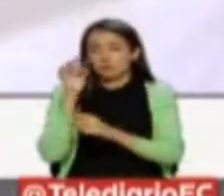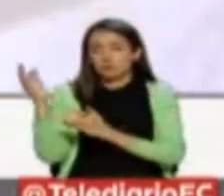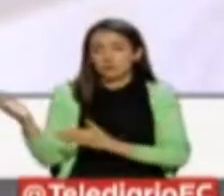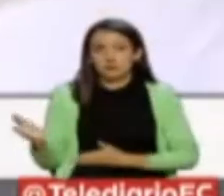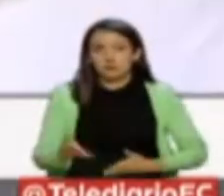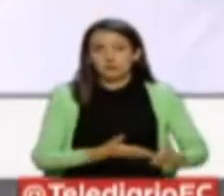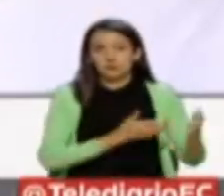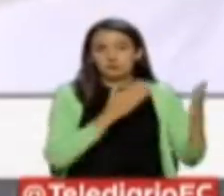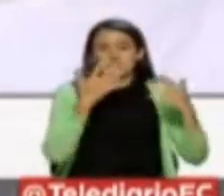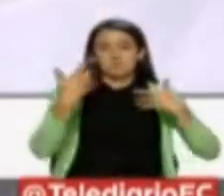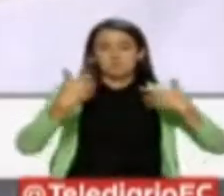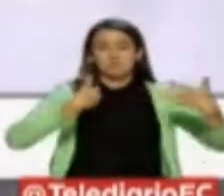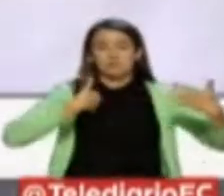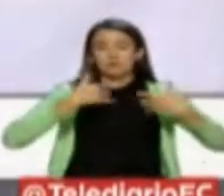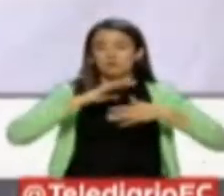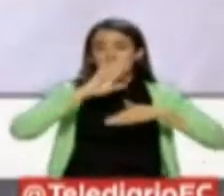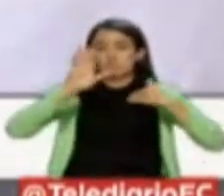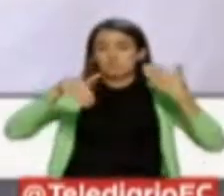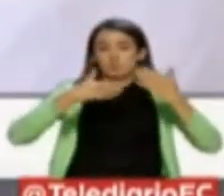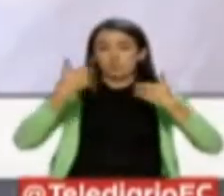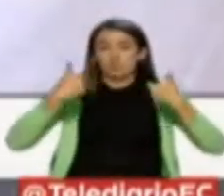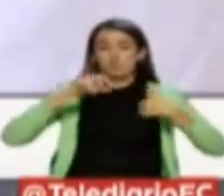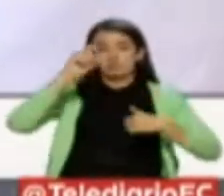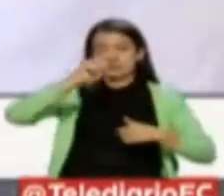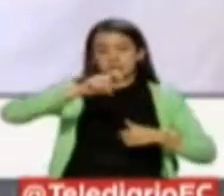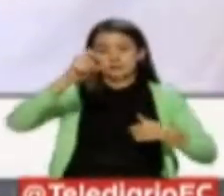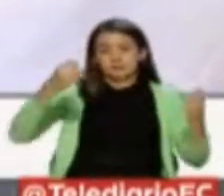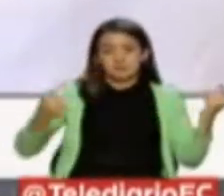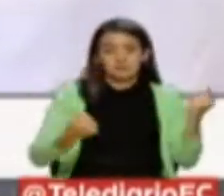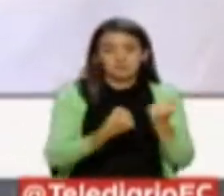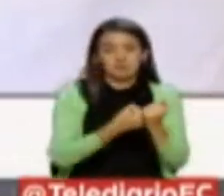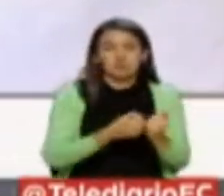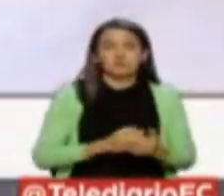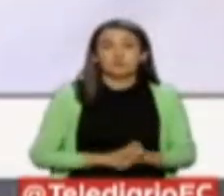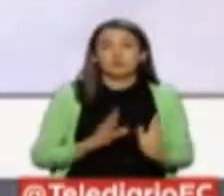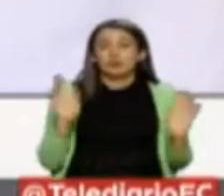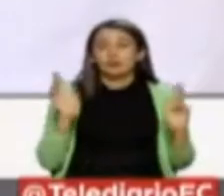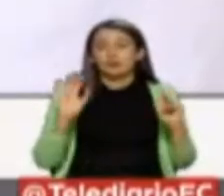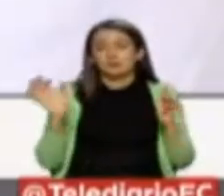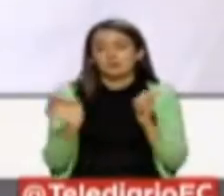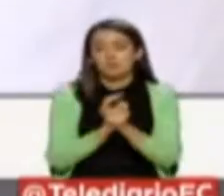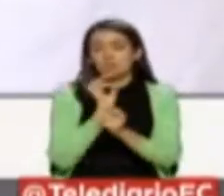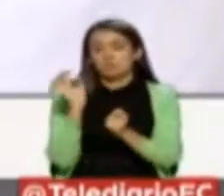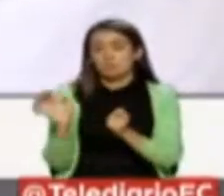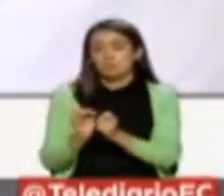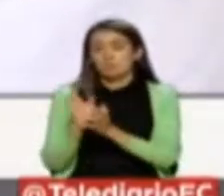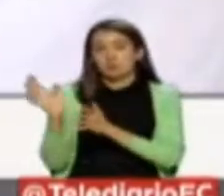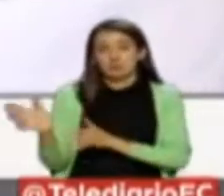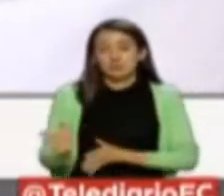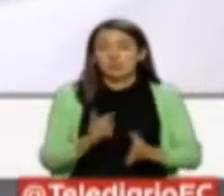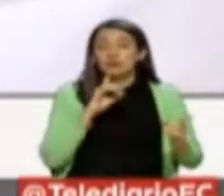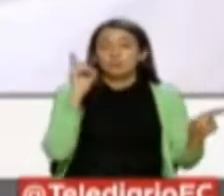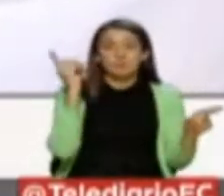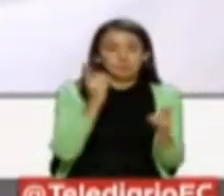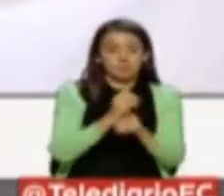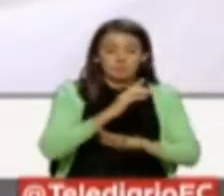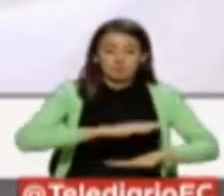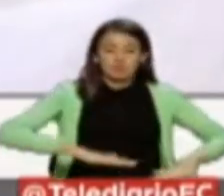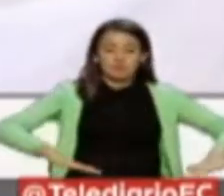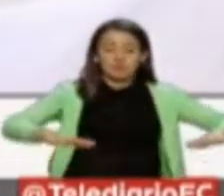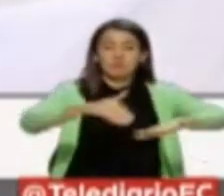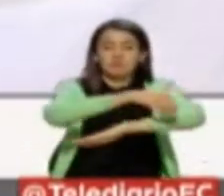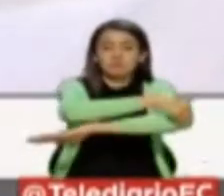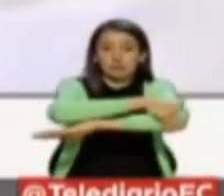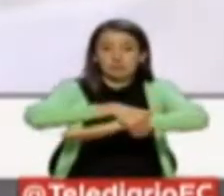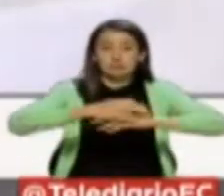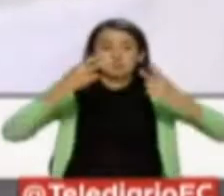Háganlo por todos los artistas, porque todos los artistas necesitamos el apoyo de la gente. No solo arte fino, Nelson, sino que hay verdaderos artistas en la calle que